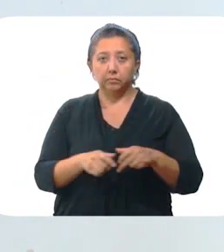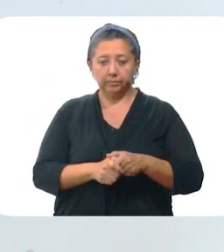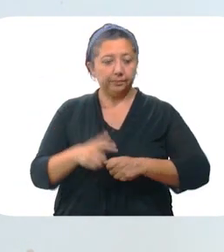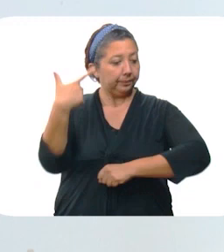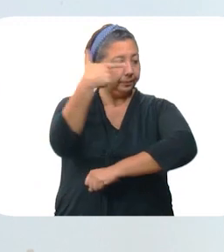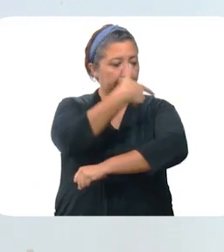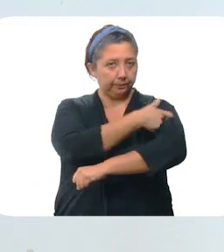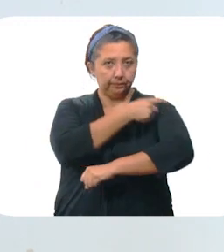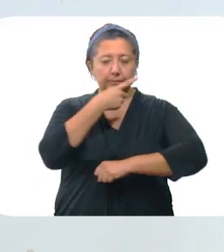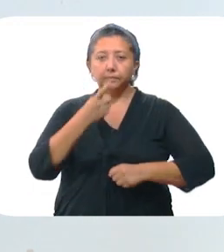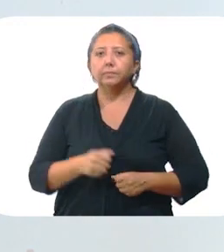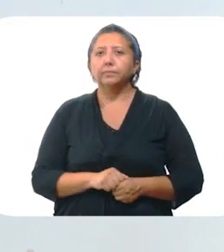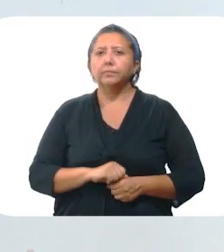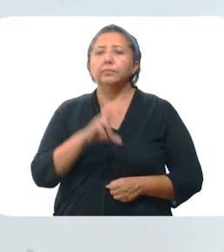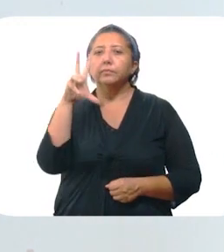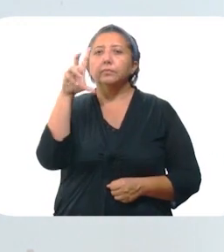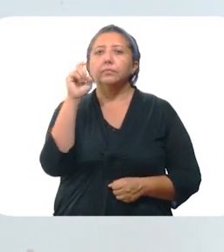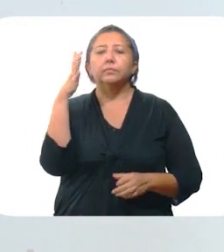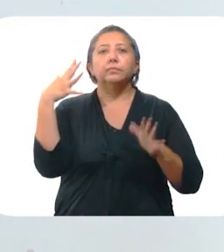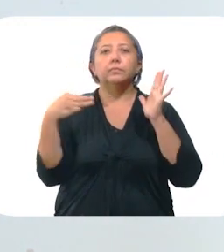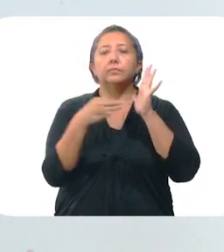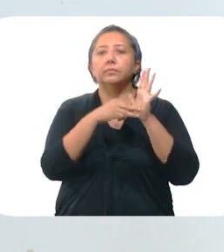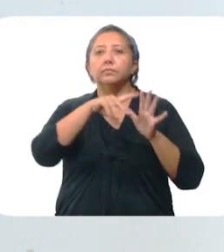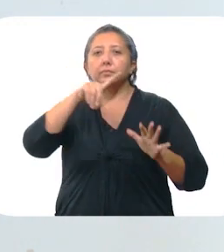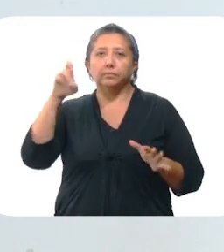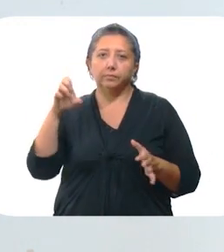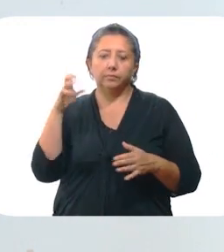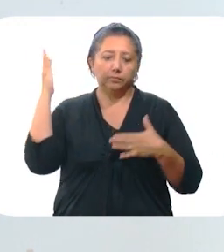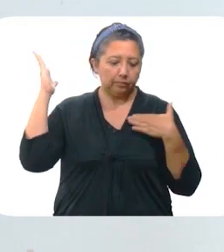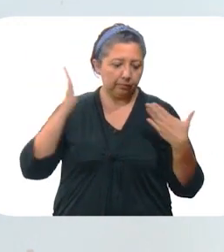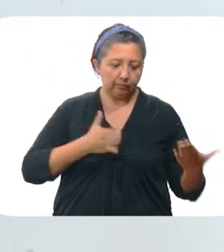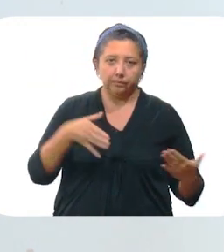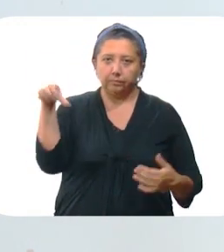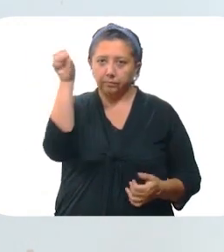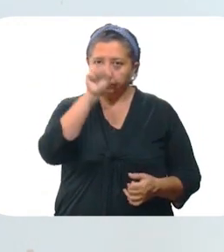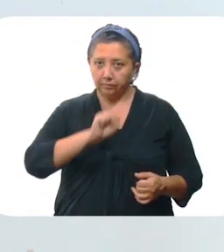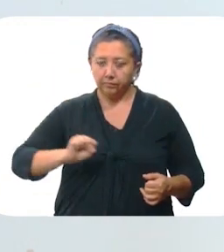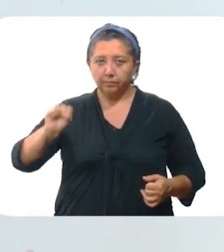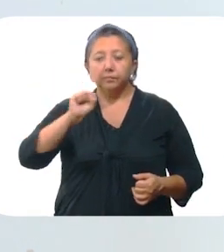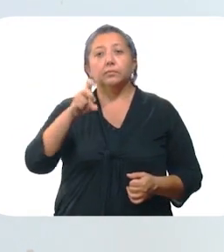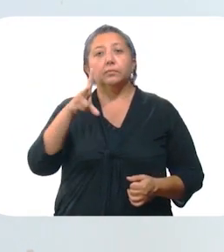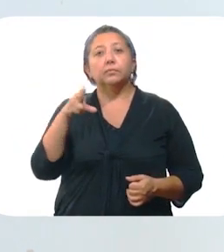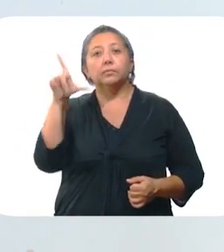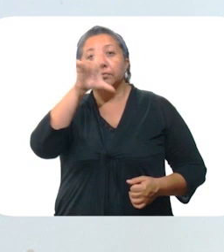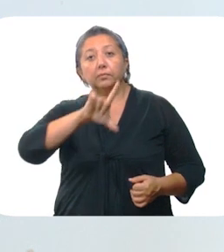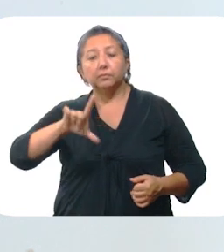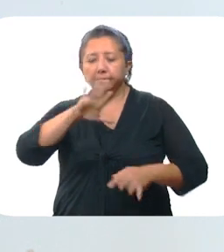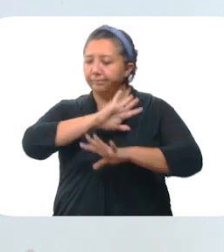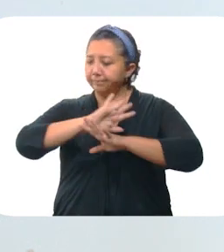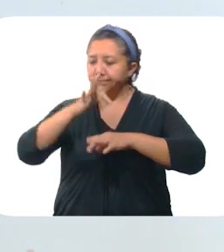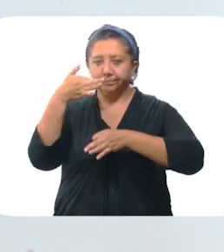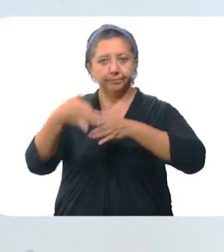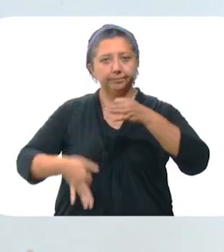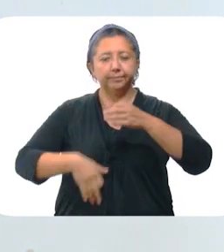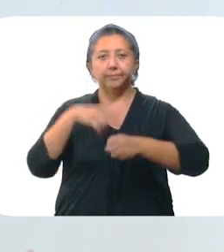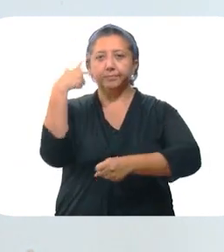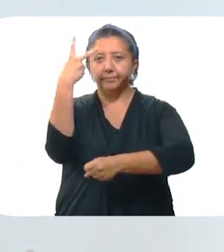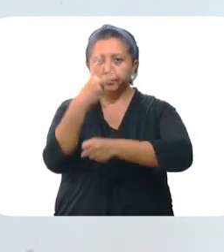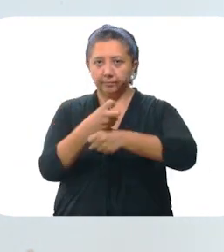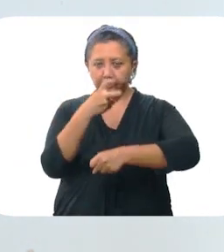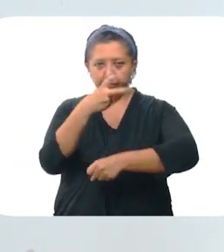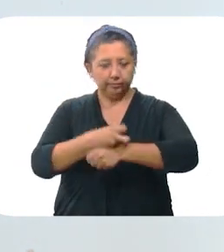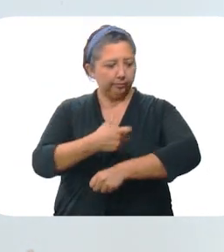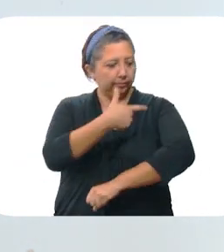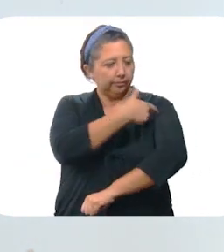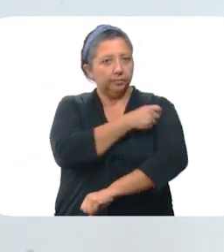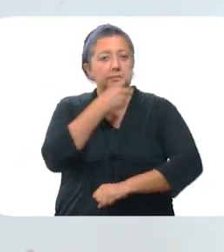Las vacunas que se aplican son las 35.100 que llegaron el sábado. También, el lunes, concluyó la aplicación de la segunda dosis